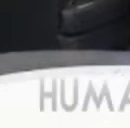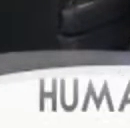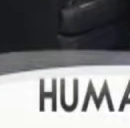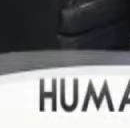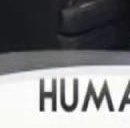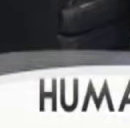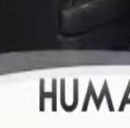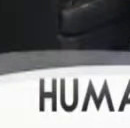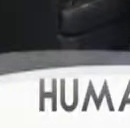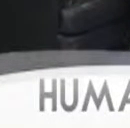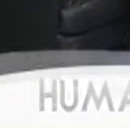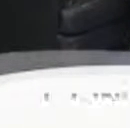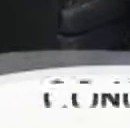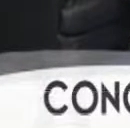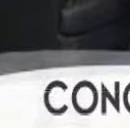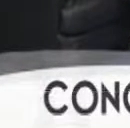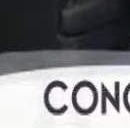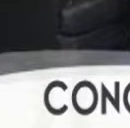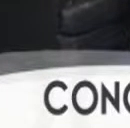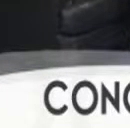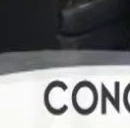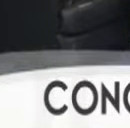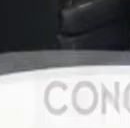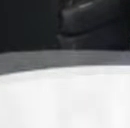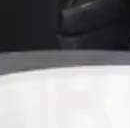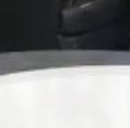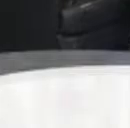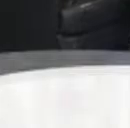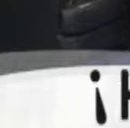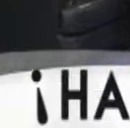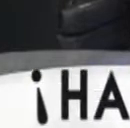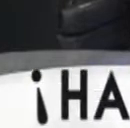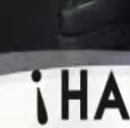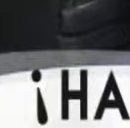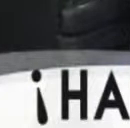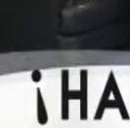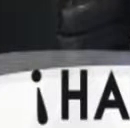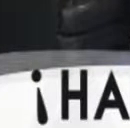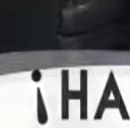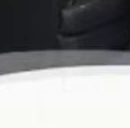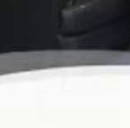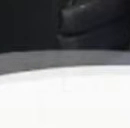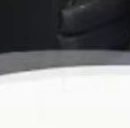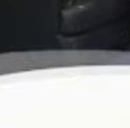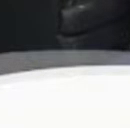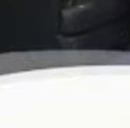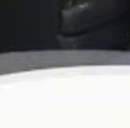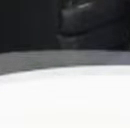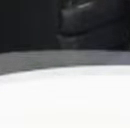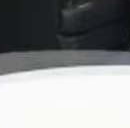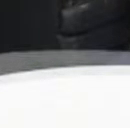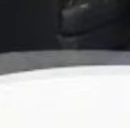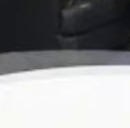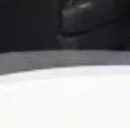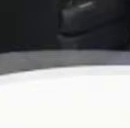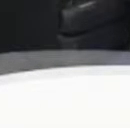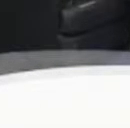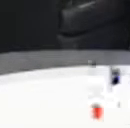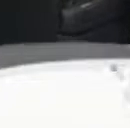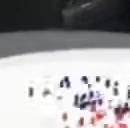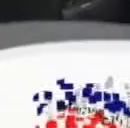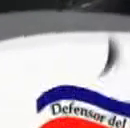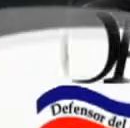bueno conjunto con instituciones públicas acá incluyendo el conadis todas las modificaciones pertinentes para que esa playa pueda cumplir con